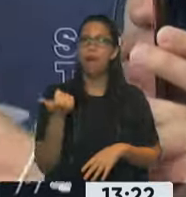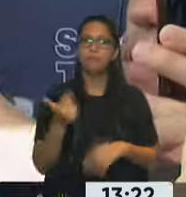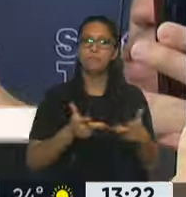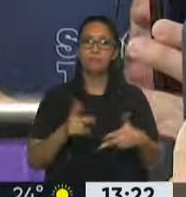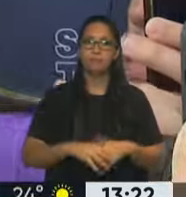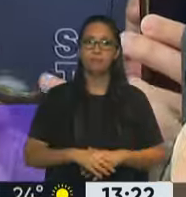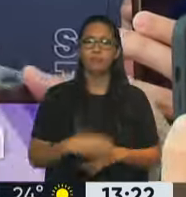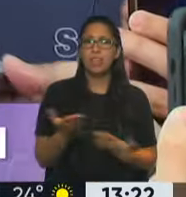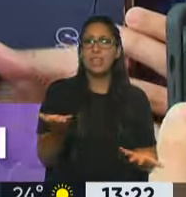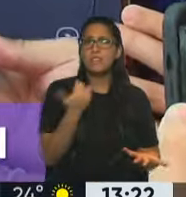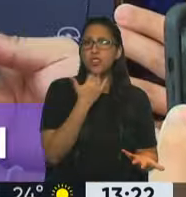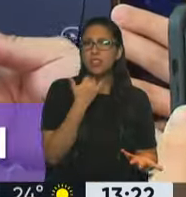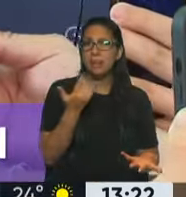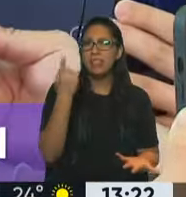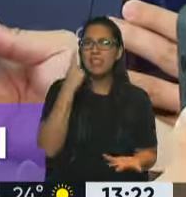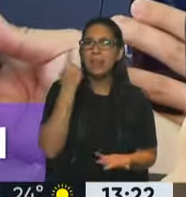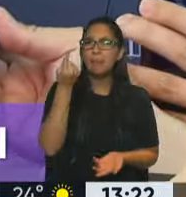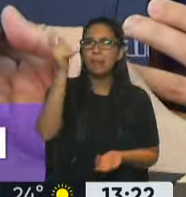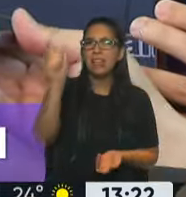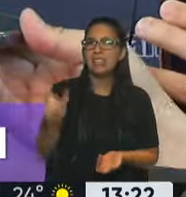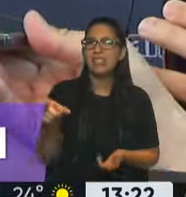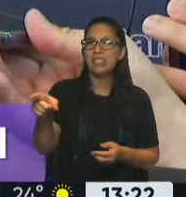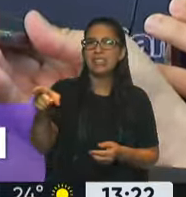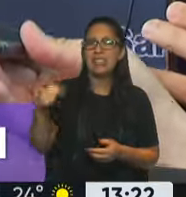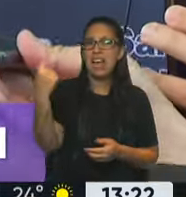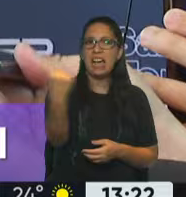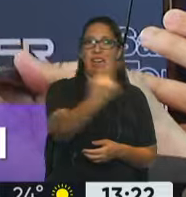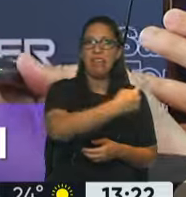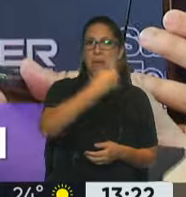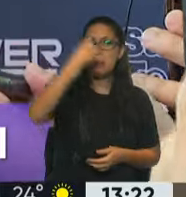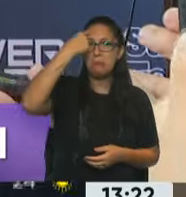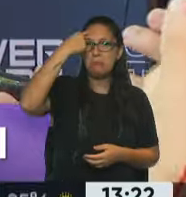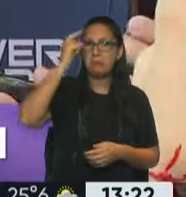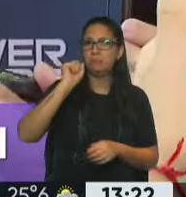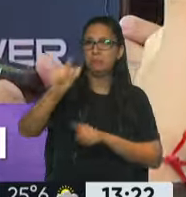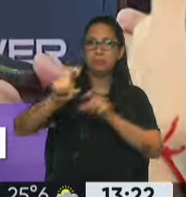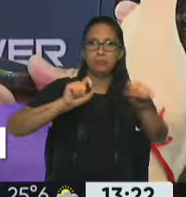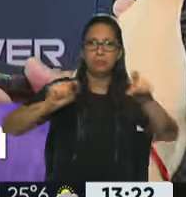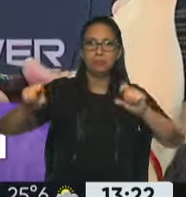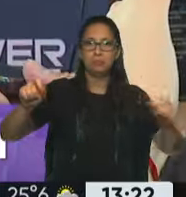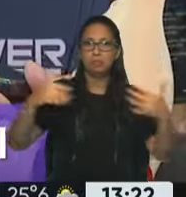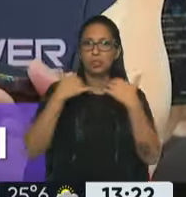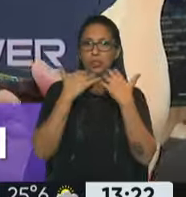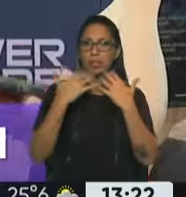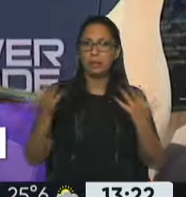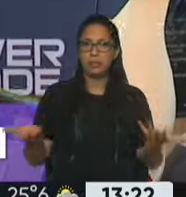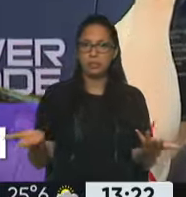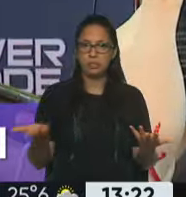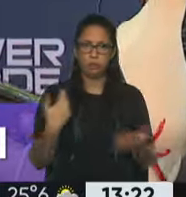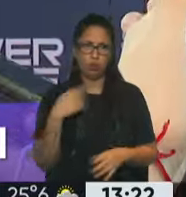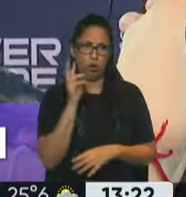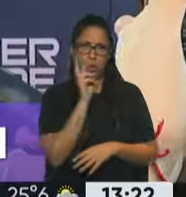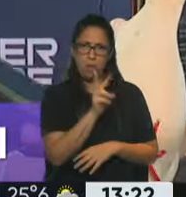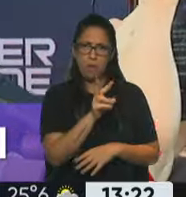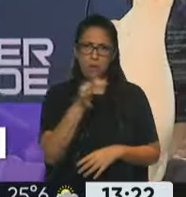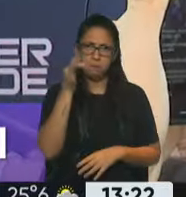Y uno nunca sabe lo que puede pensar. Cada individuo tiene un pensamiento propio. Y aparte, no, por lo que yo he